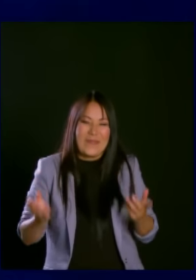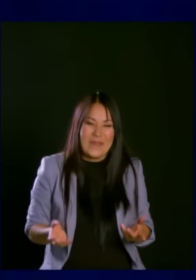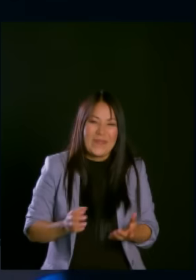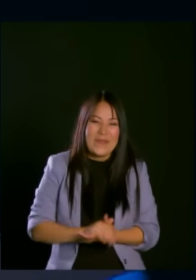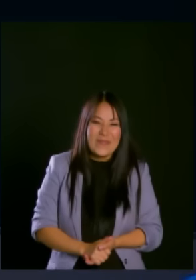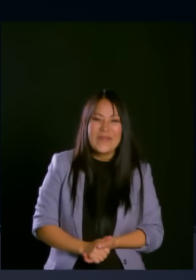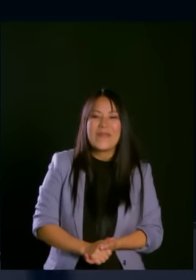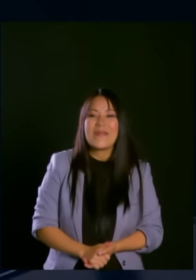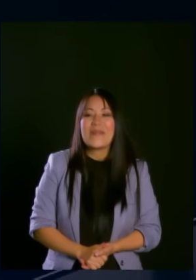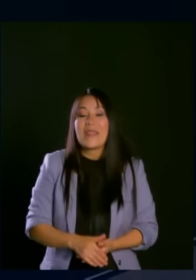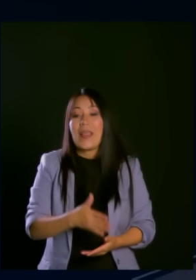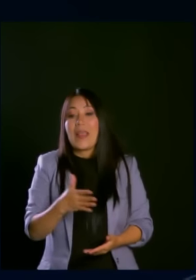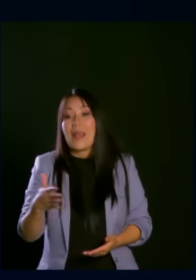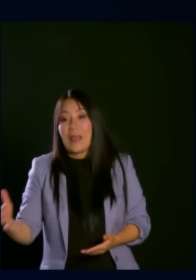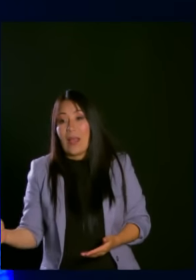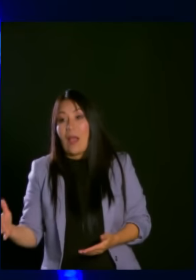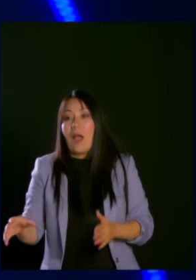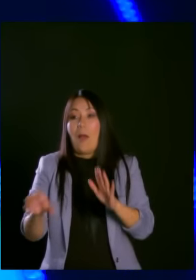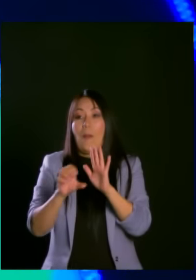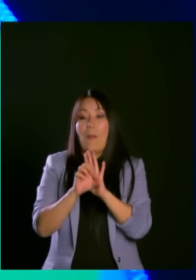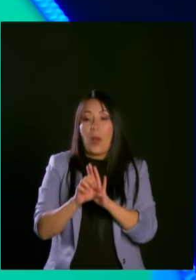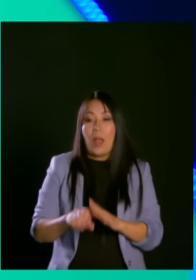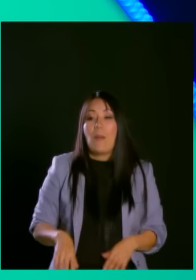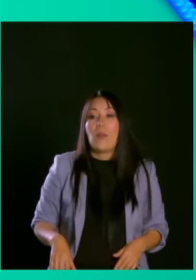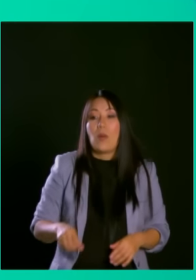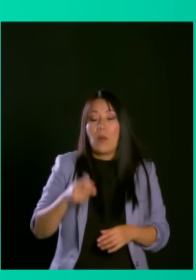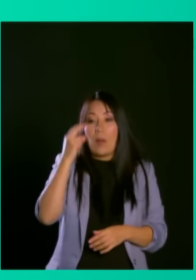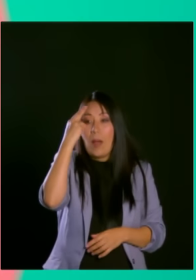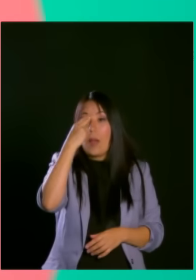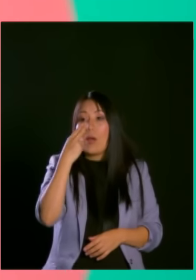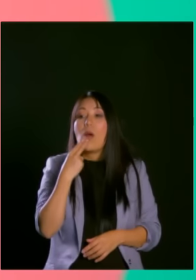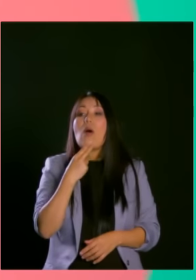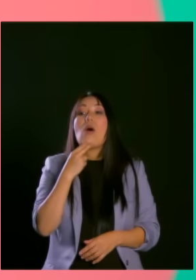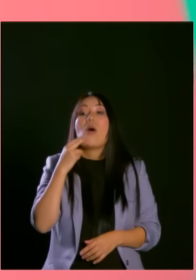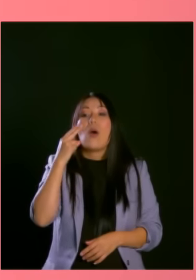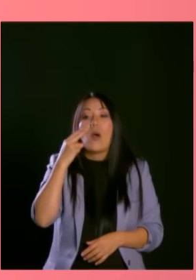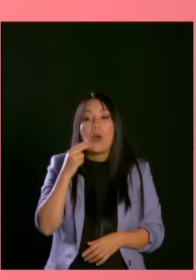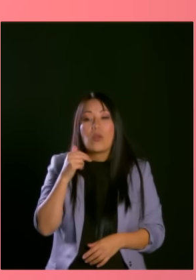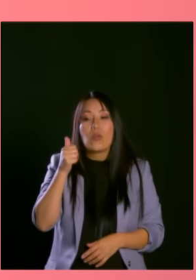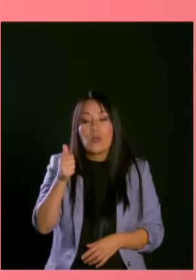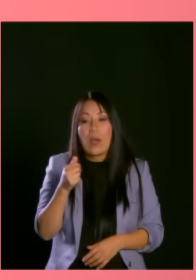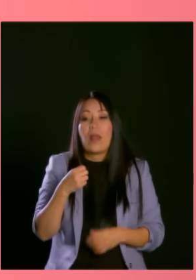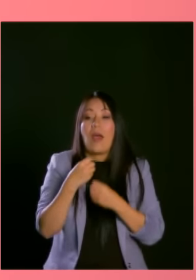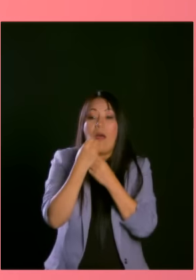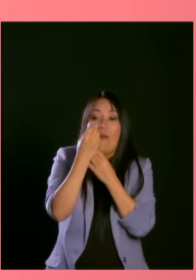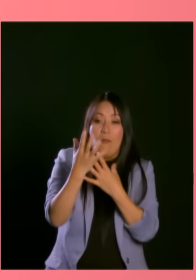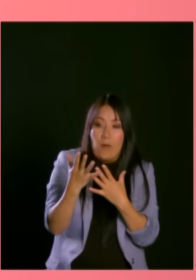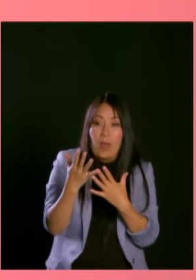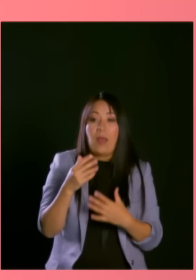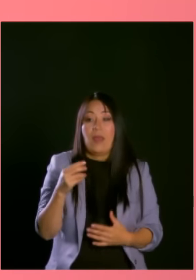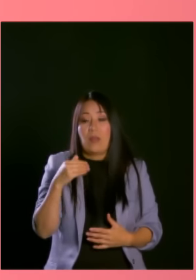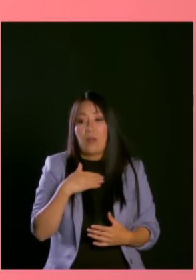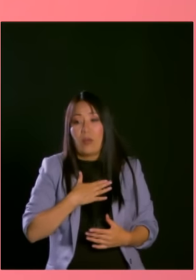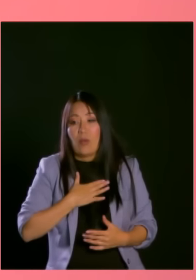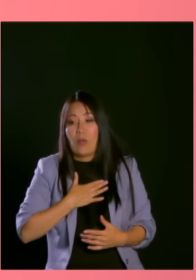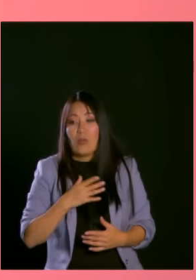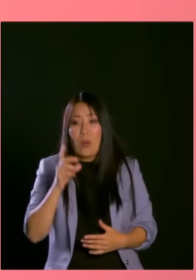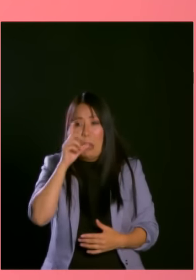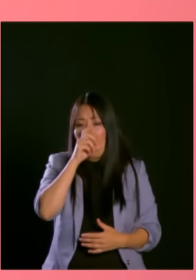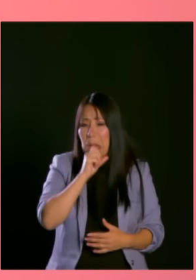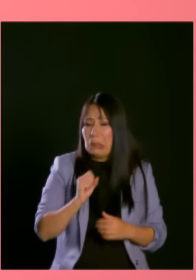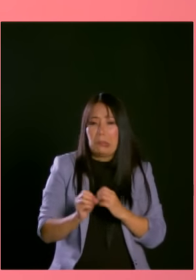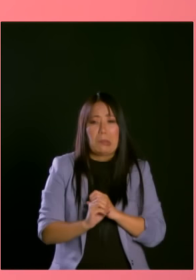Otra cosa fue el ofrecimiento a mi suegra. Llegué con Merce y le dije, Merce, le dije, mire, usted sabe que no tengo nada para ofrecerle ahorita,